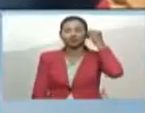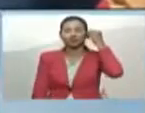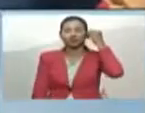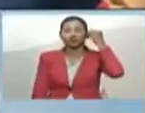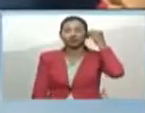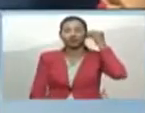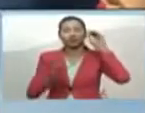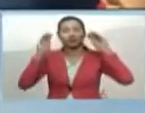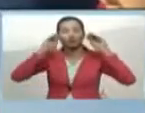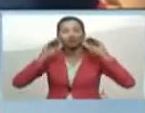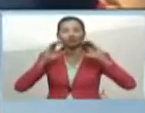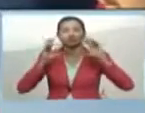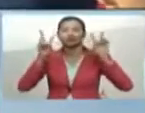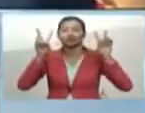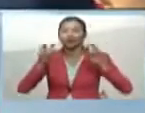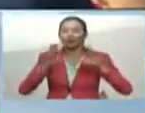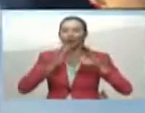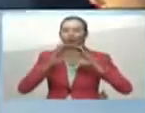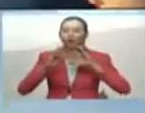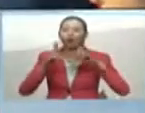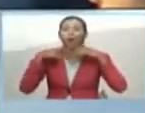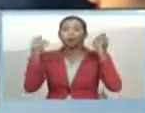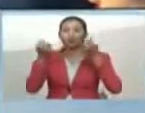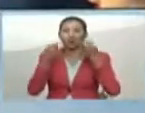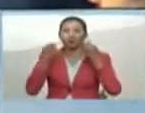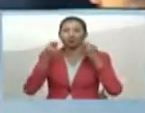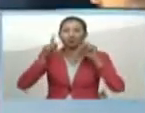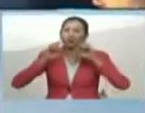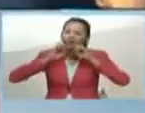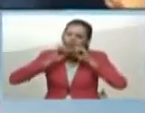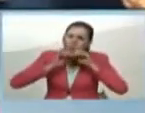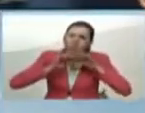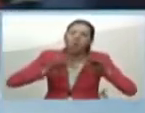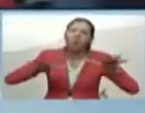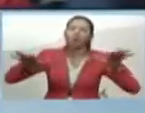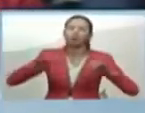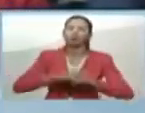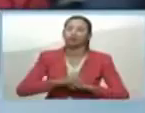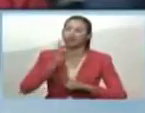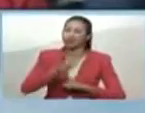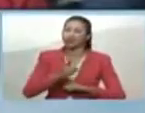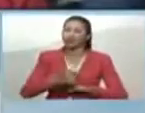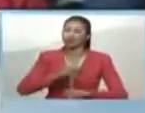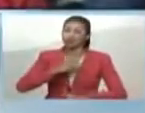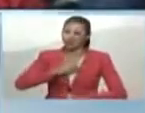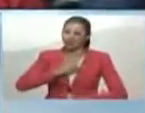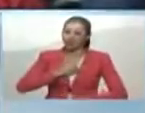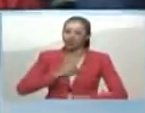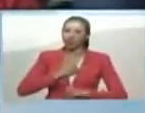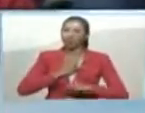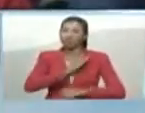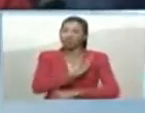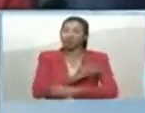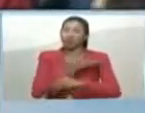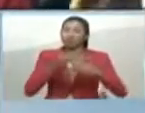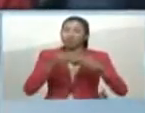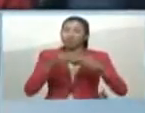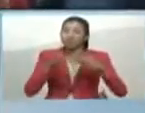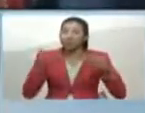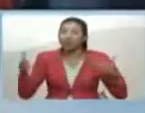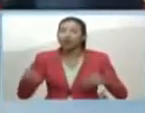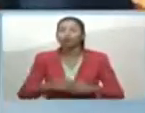comunicacional, propagandística, debe expandirse y nosotros, el poder popular, debe empoderarse de los